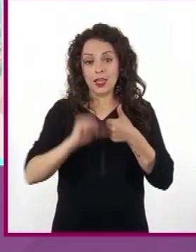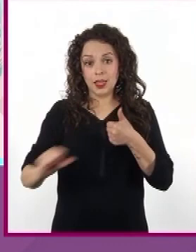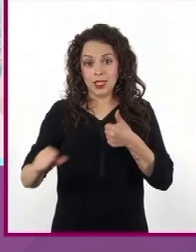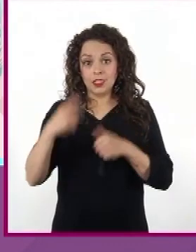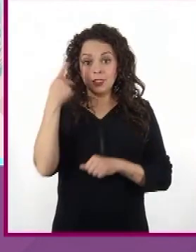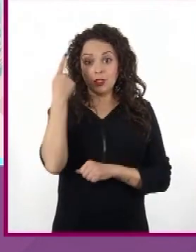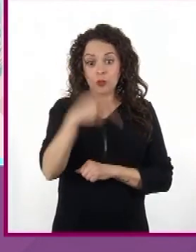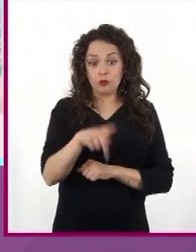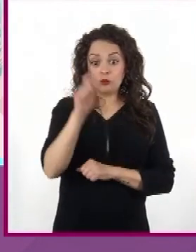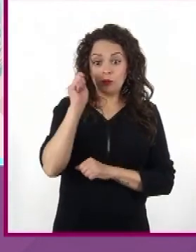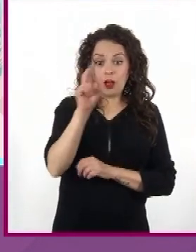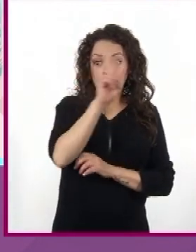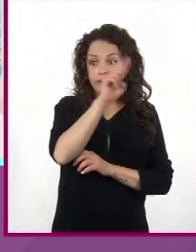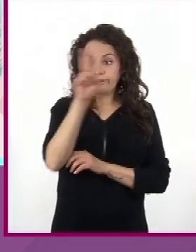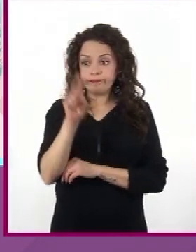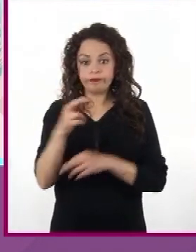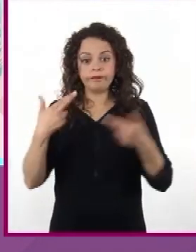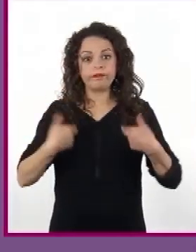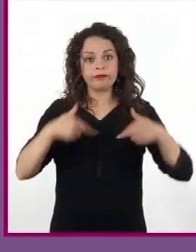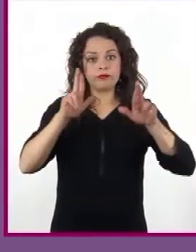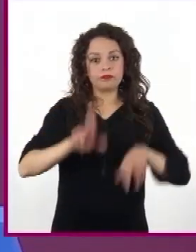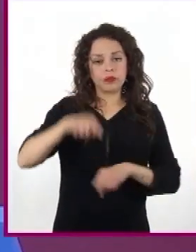obra representó a México.